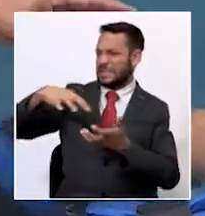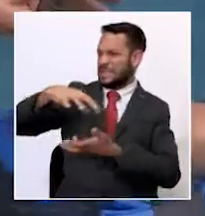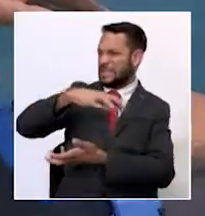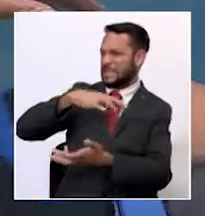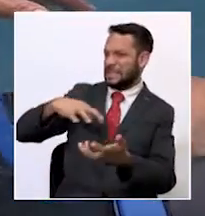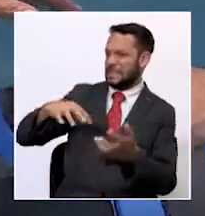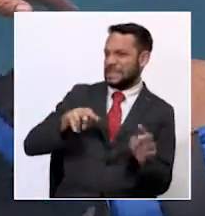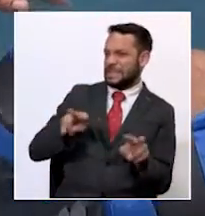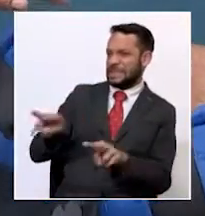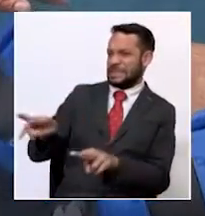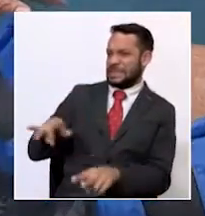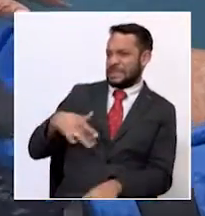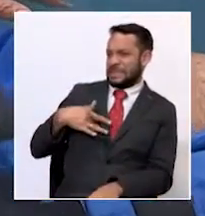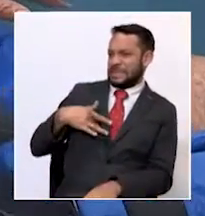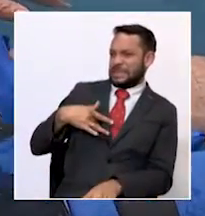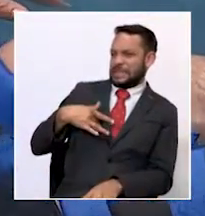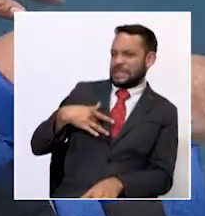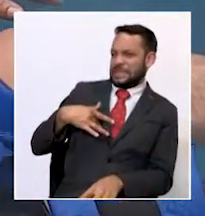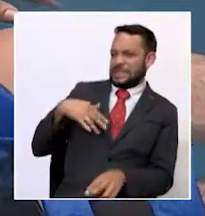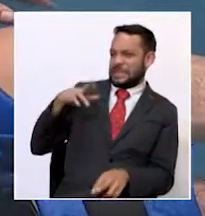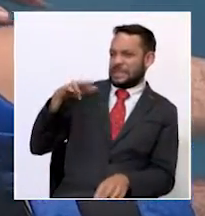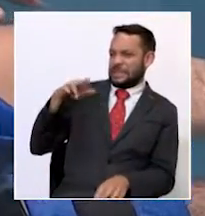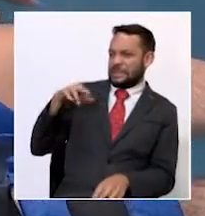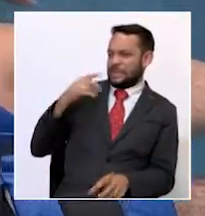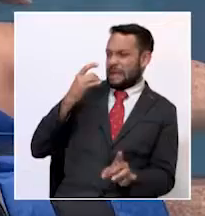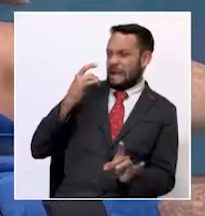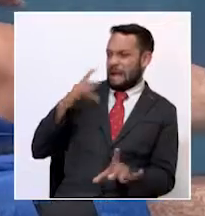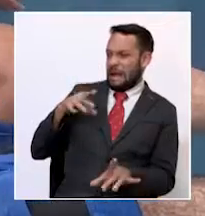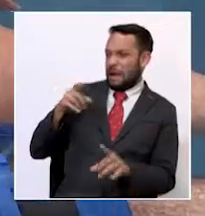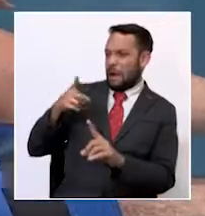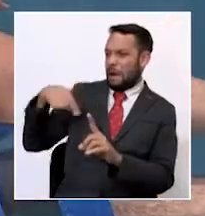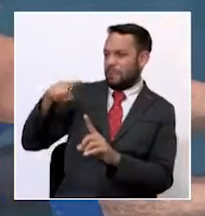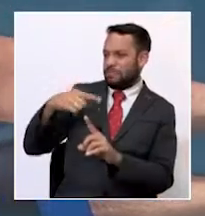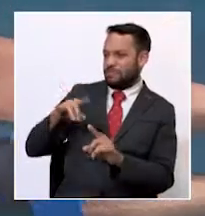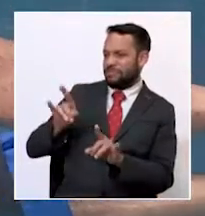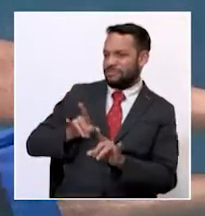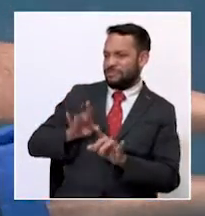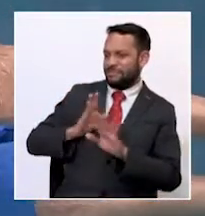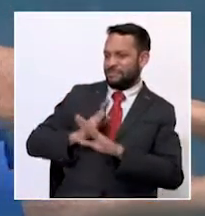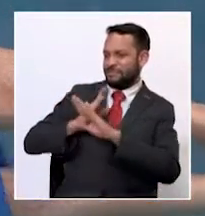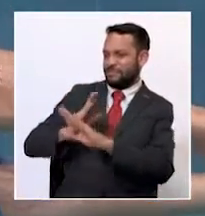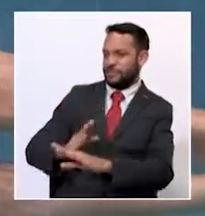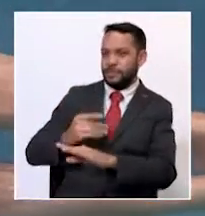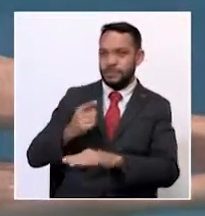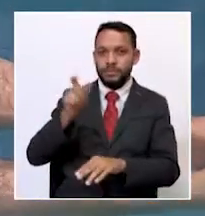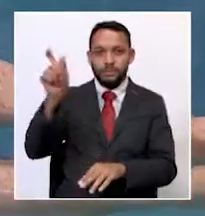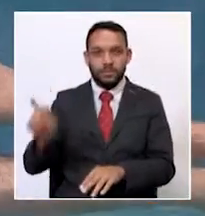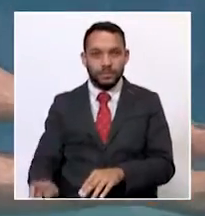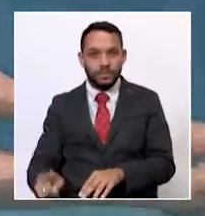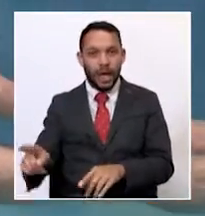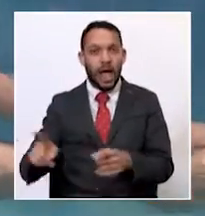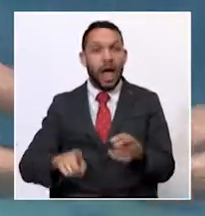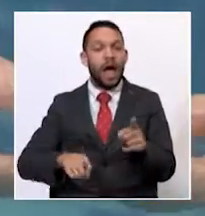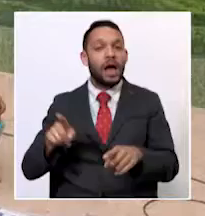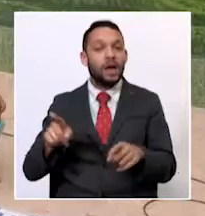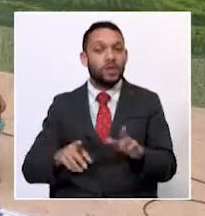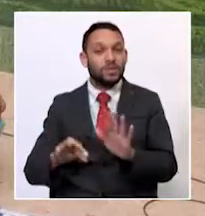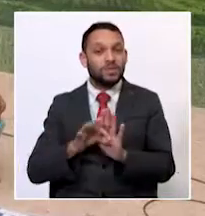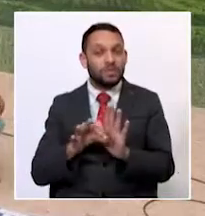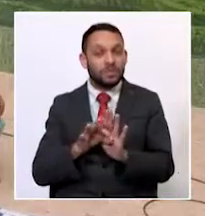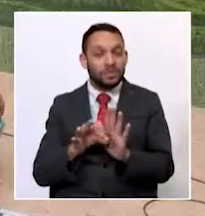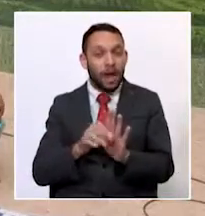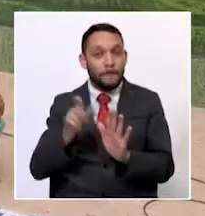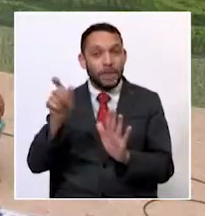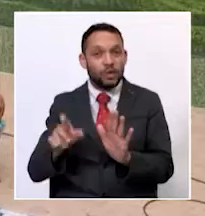de angustia, en estados de desesperación. Esta cabina ayuda mucho para pacientes que tengan drogadicción, para pacientes que